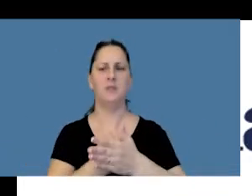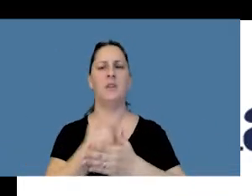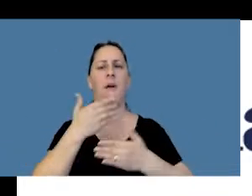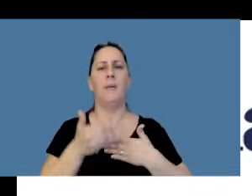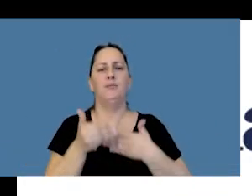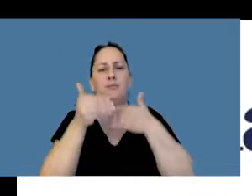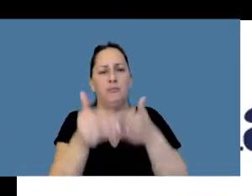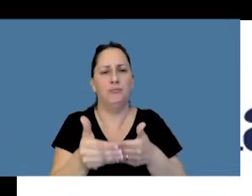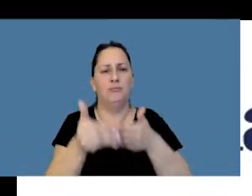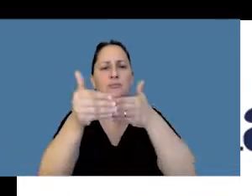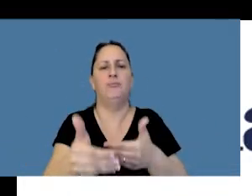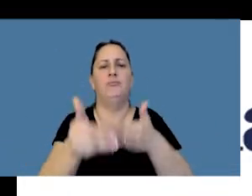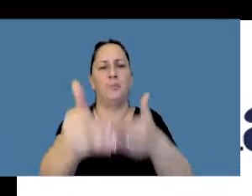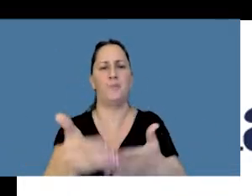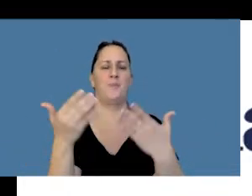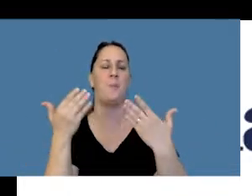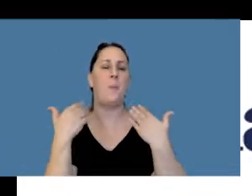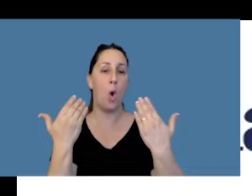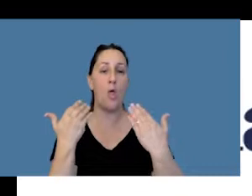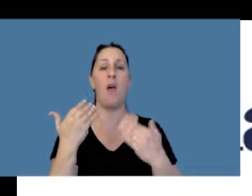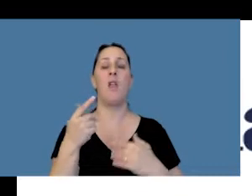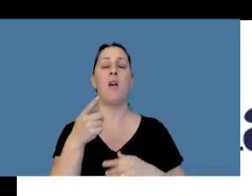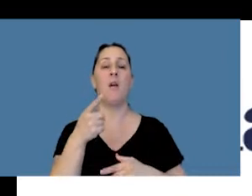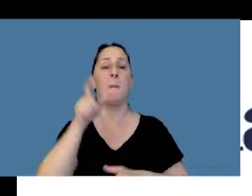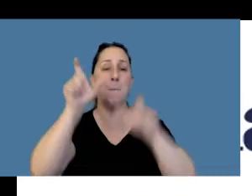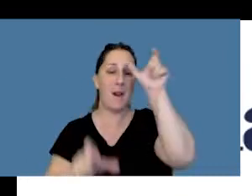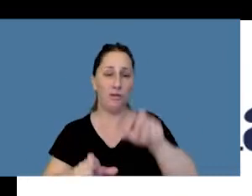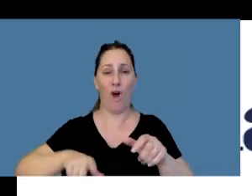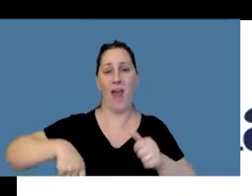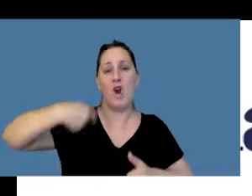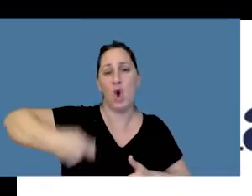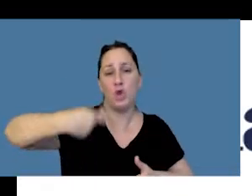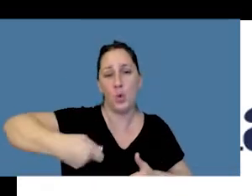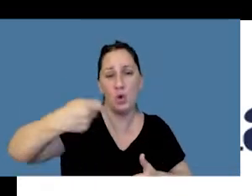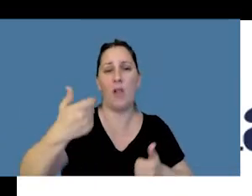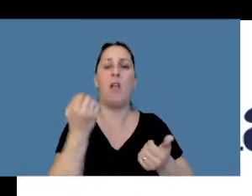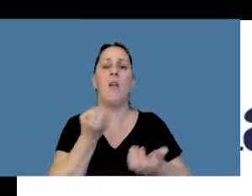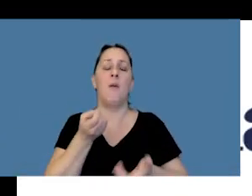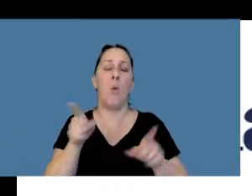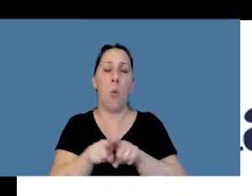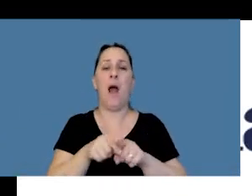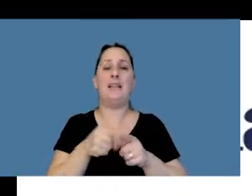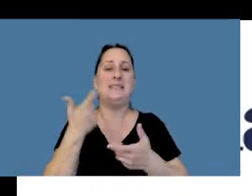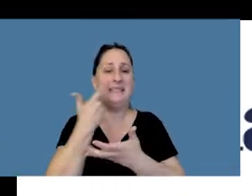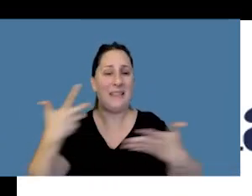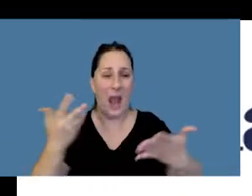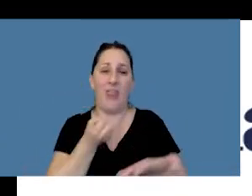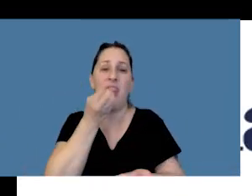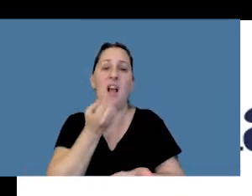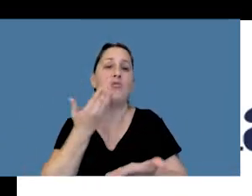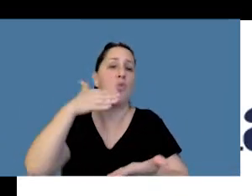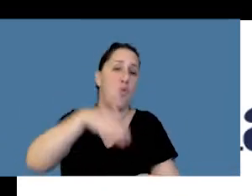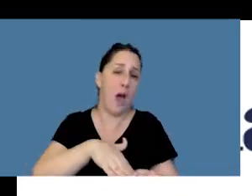prorrogando la posibilidad de que aquellos contribuyentes que hayan presentado tardíamente sus declaraciones